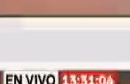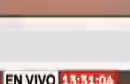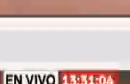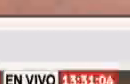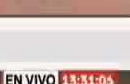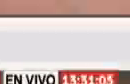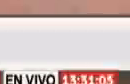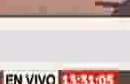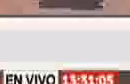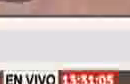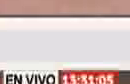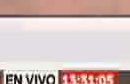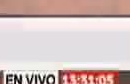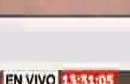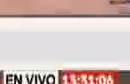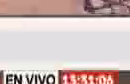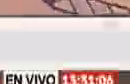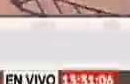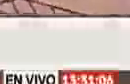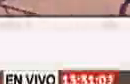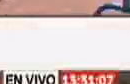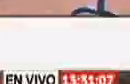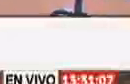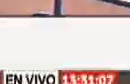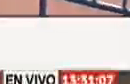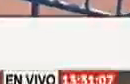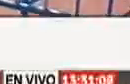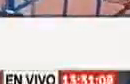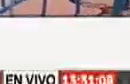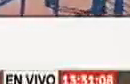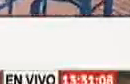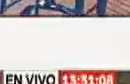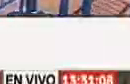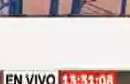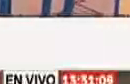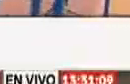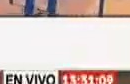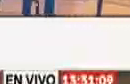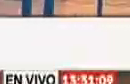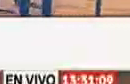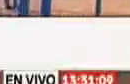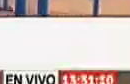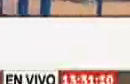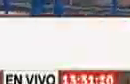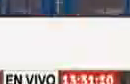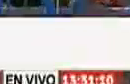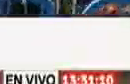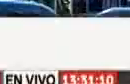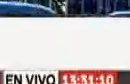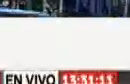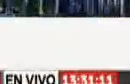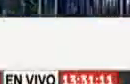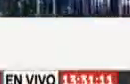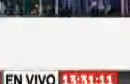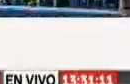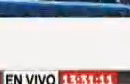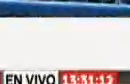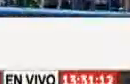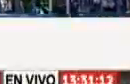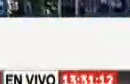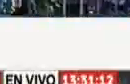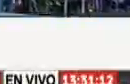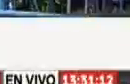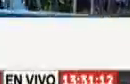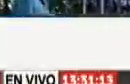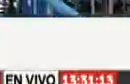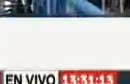en la parte técnica de los juegos, en las medidas que cada persona requiere para subir a los juegos, en explicarle a las personas